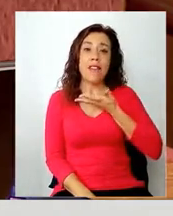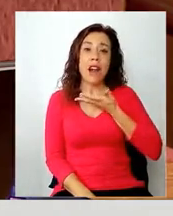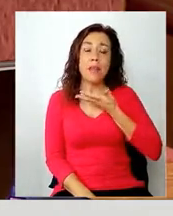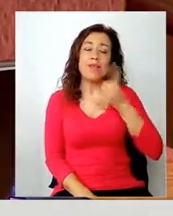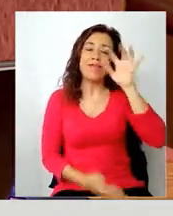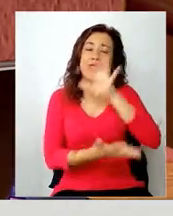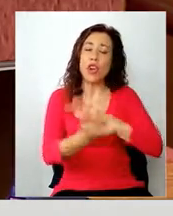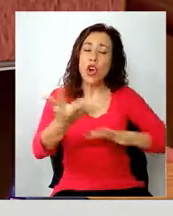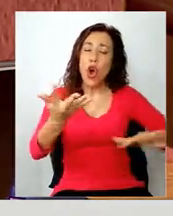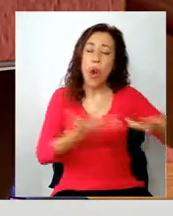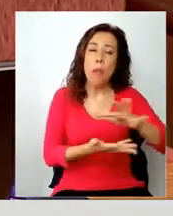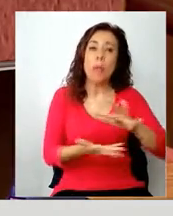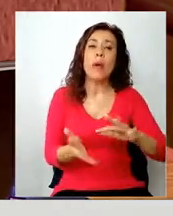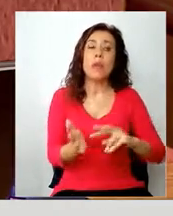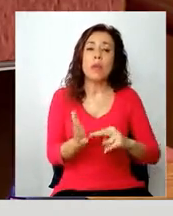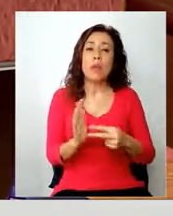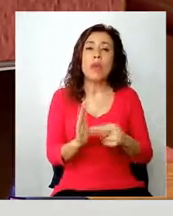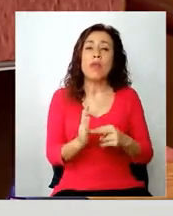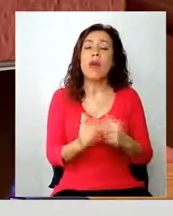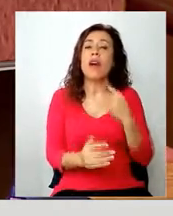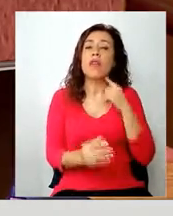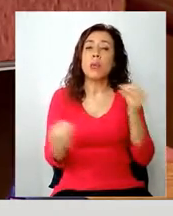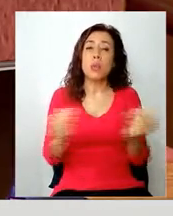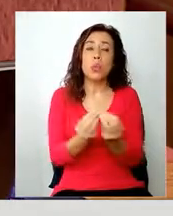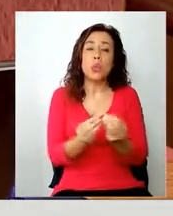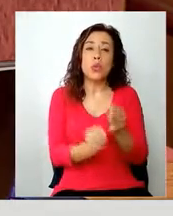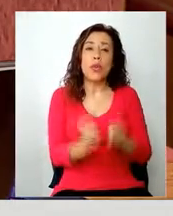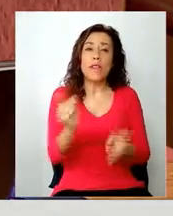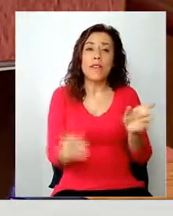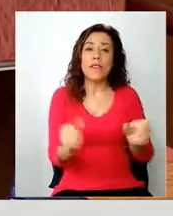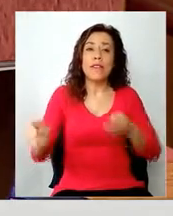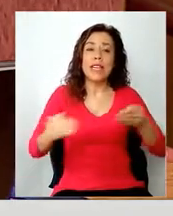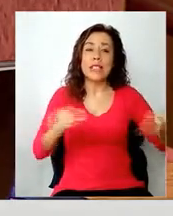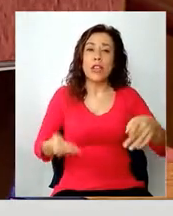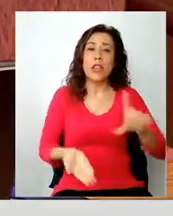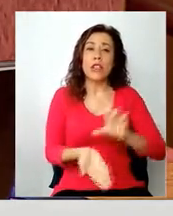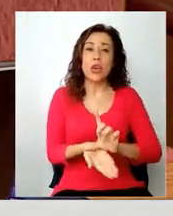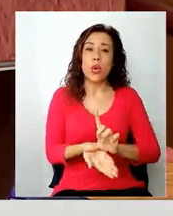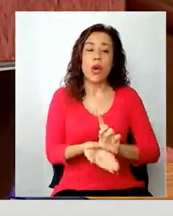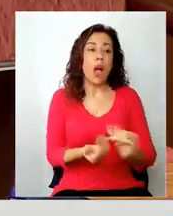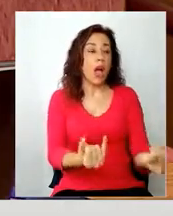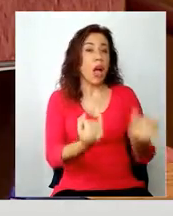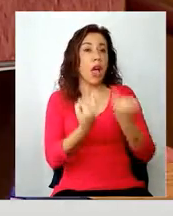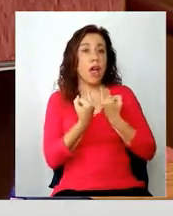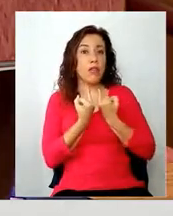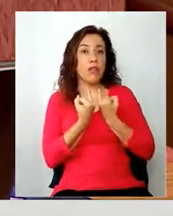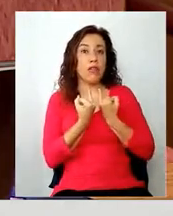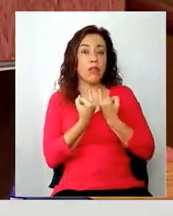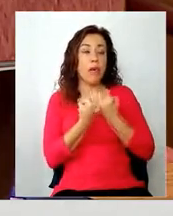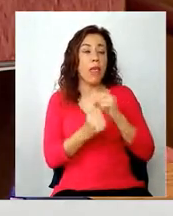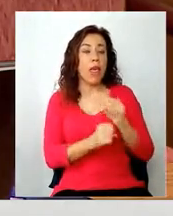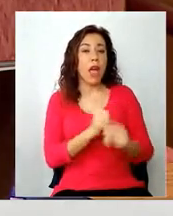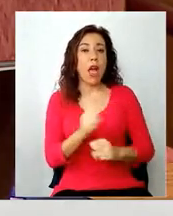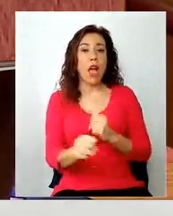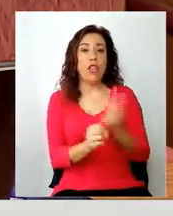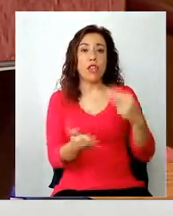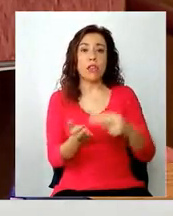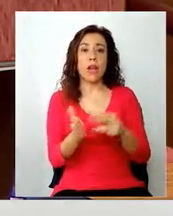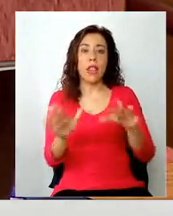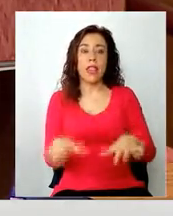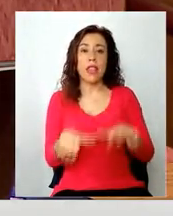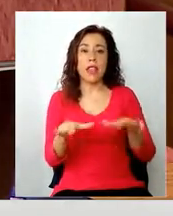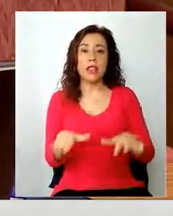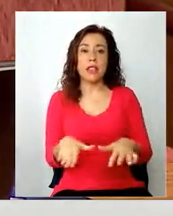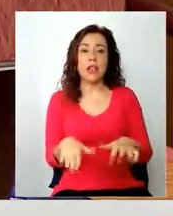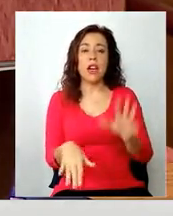que afecta cientos de vecinos del sector me informa que desde el año 2019 no disponen